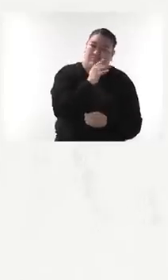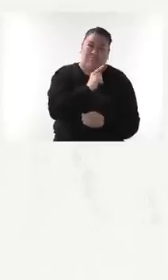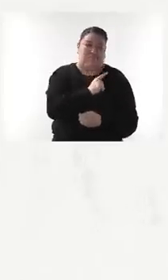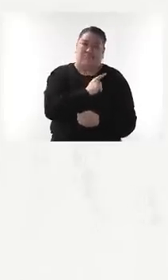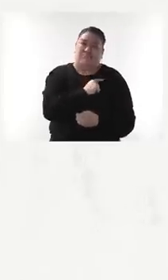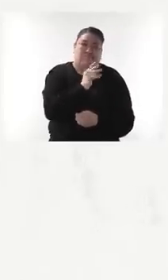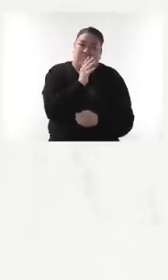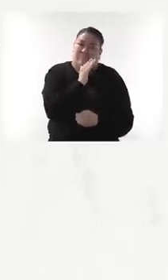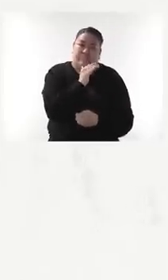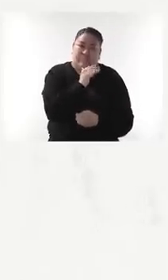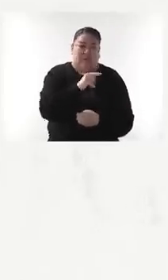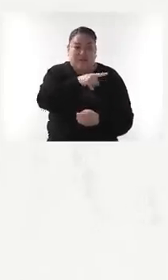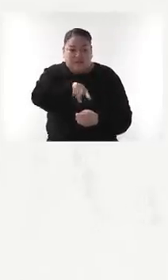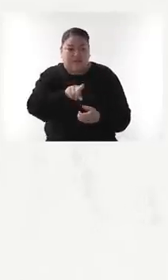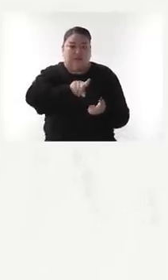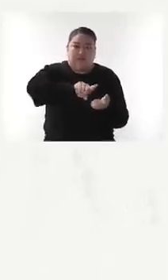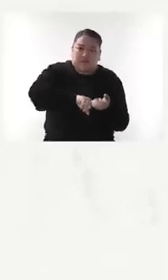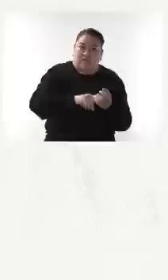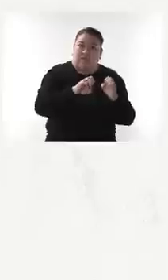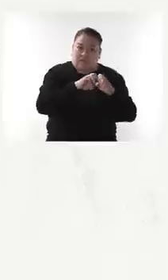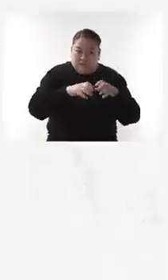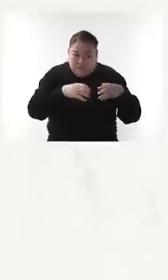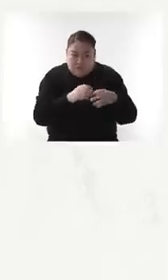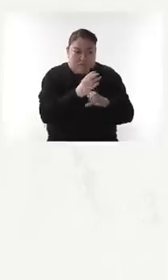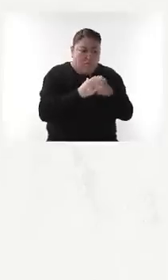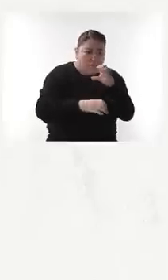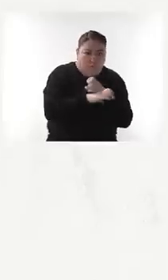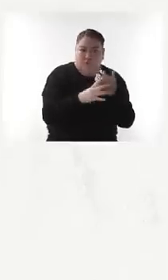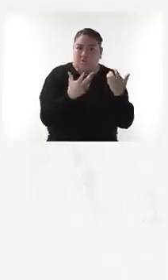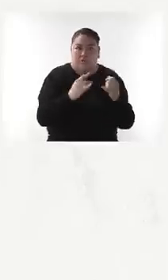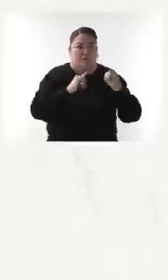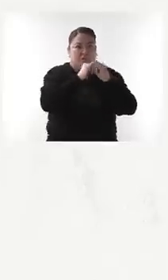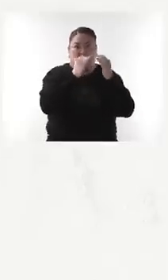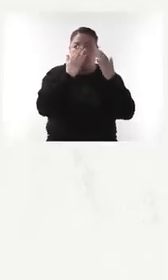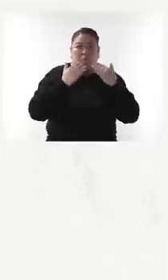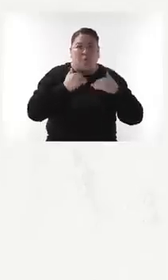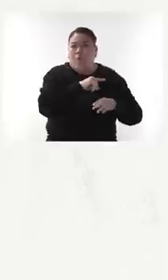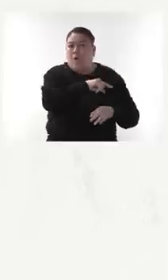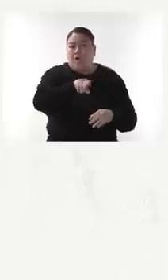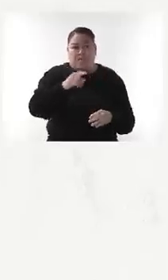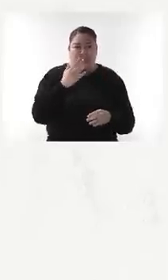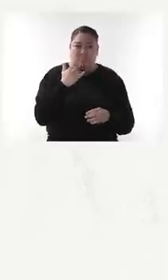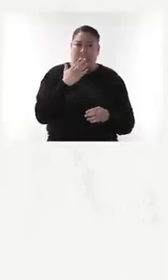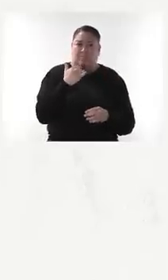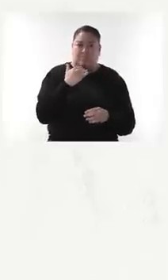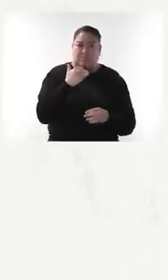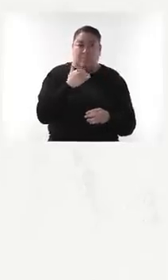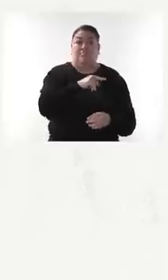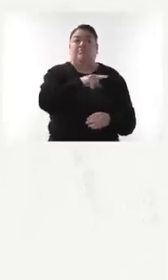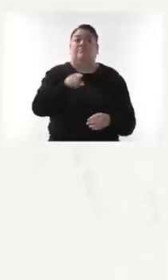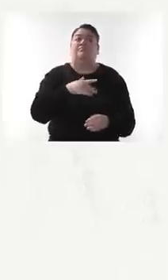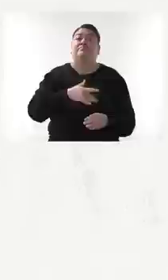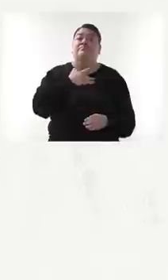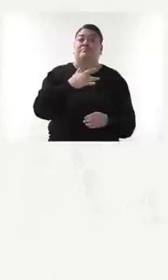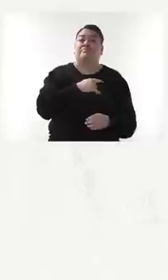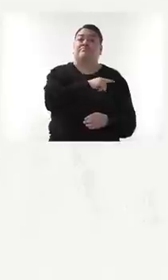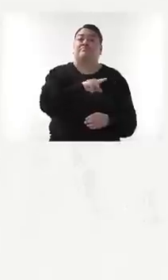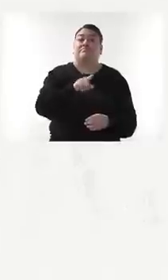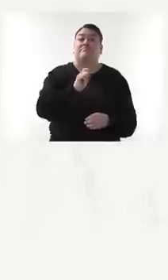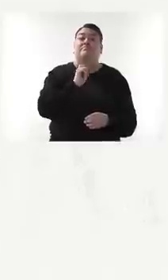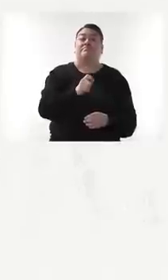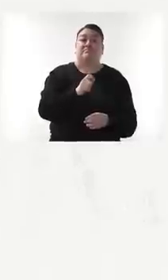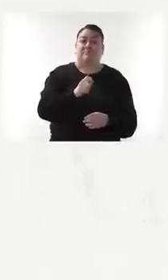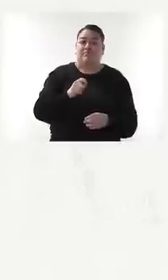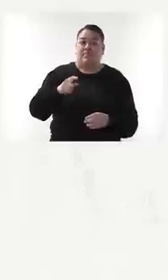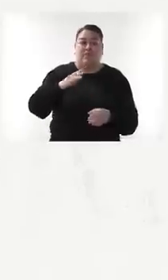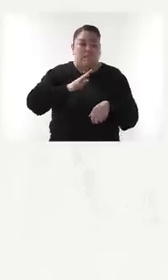en su mayoría no tienen infraestructura y que esa infraestructura actual no empata con la